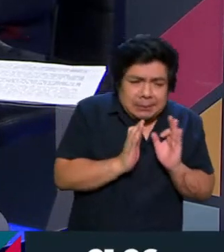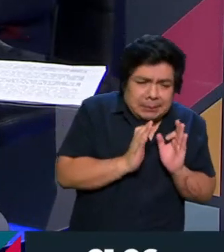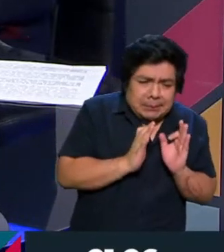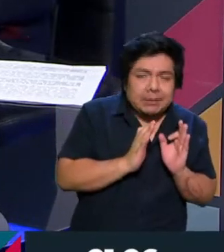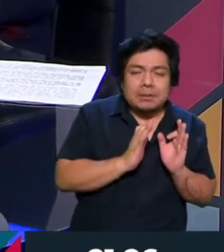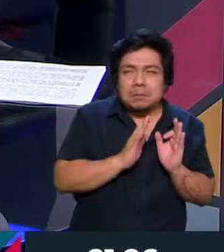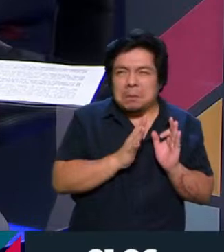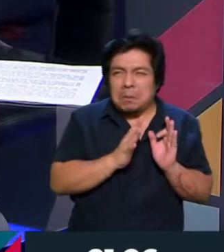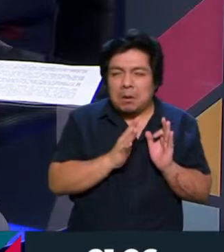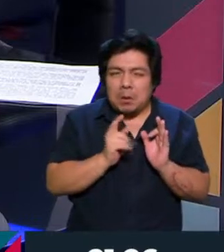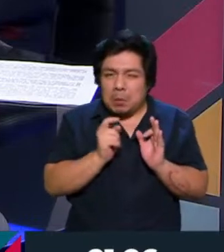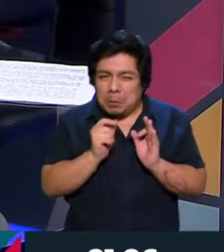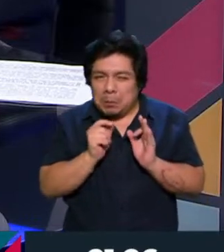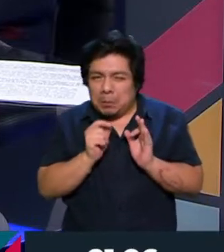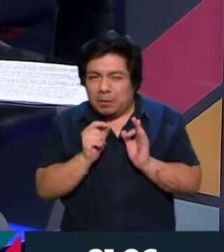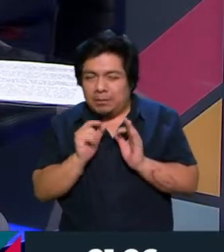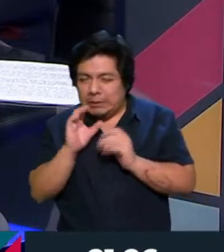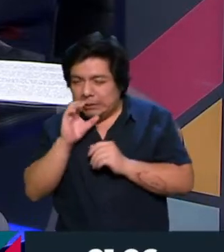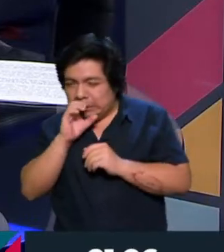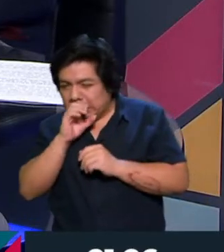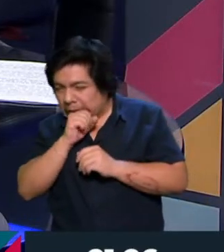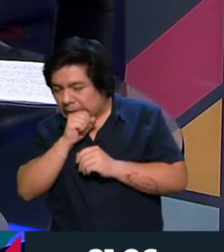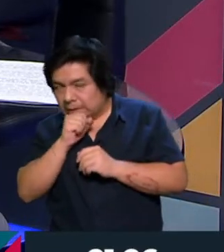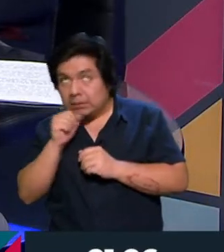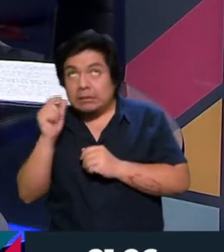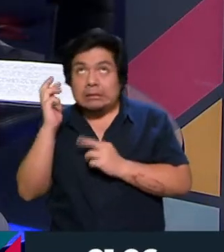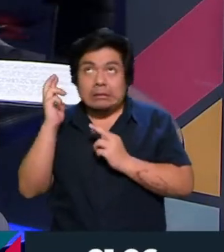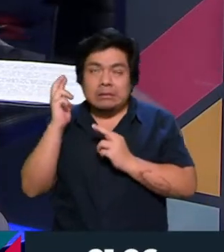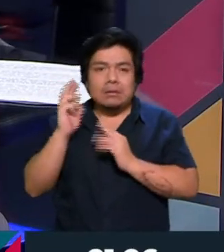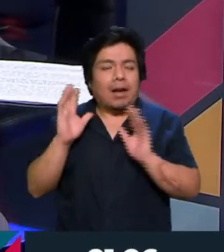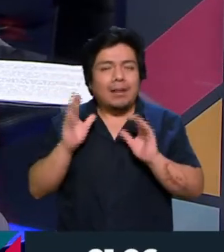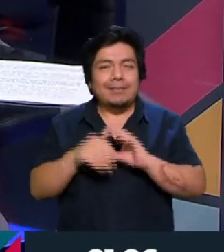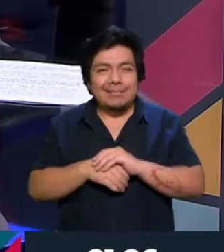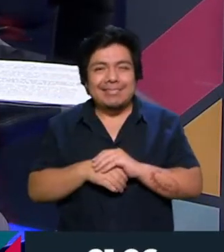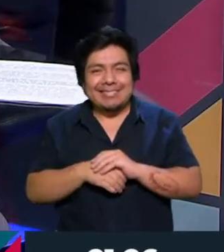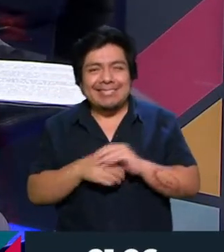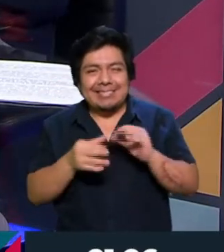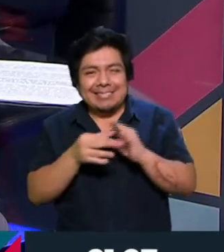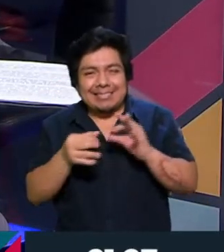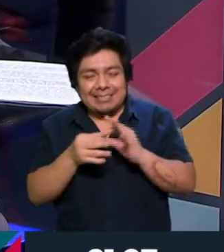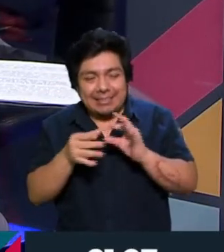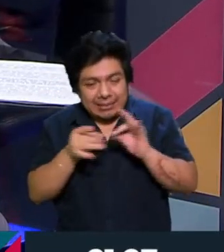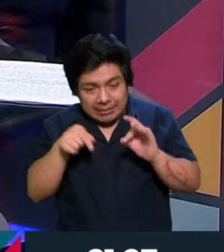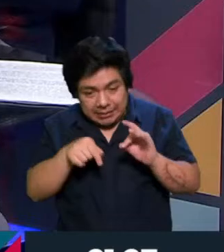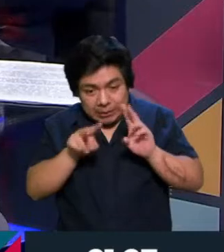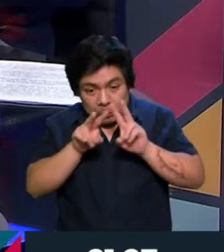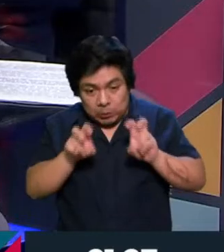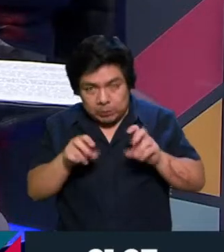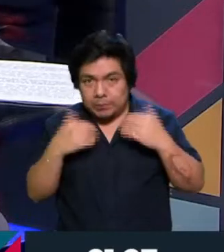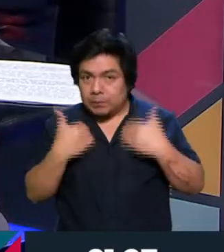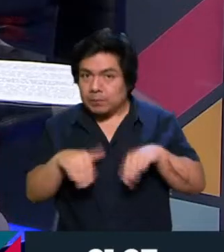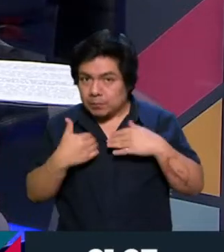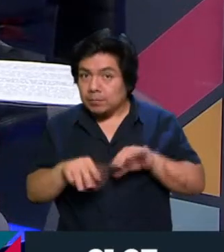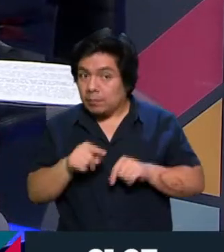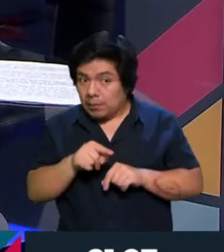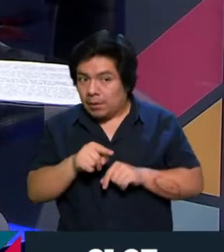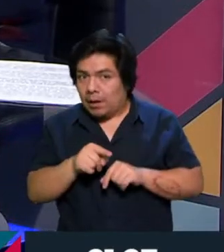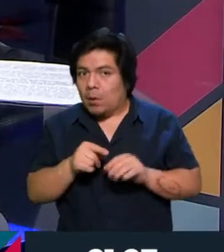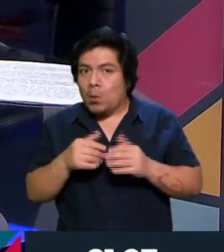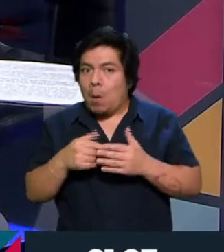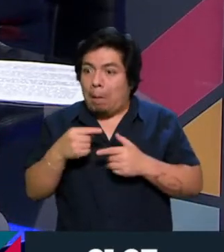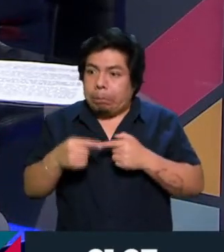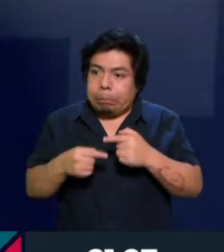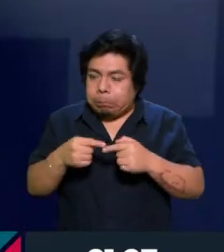que ya vamos saliendo hacia un poquito más de calor, ¿no? Esperemos. Exacto, y vámonos justamente de lo frío a este tema que está todavía calientito después de